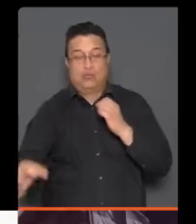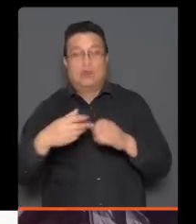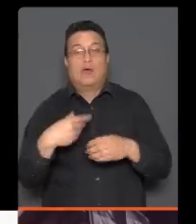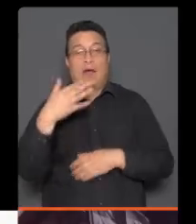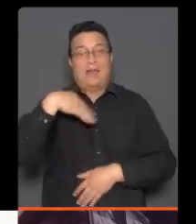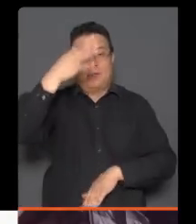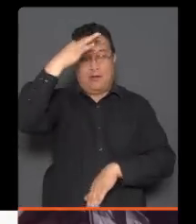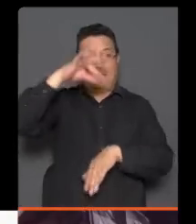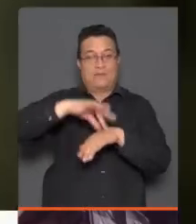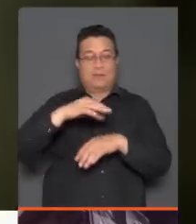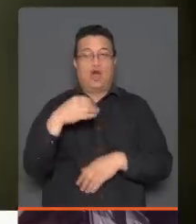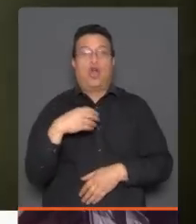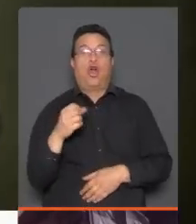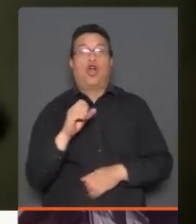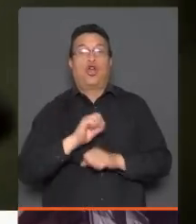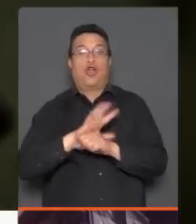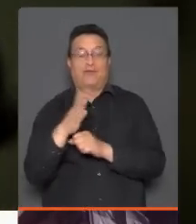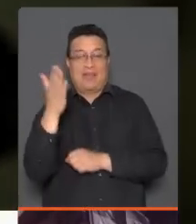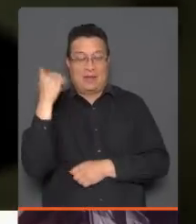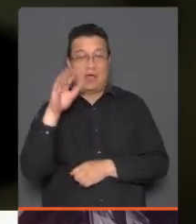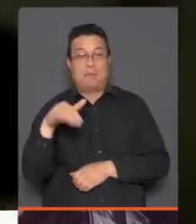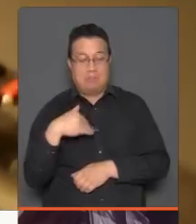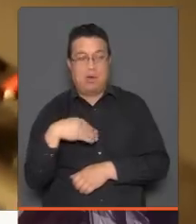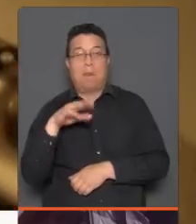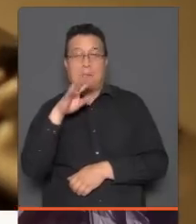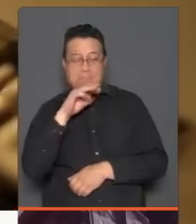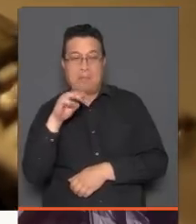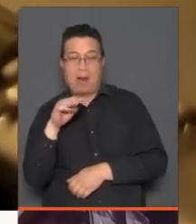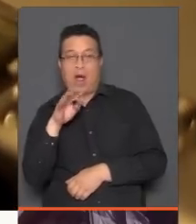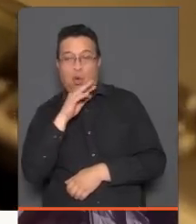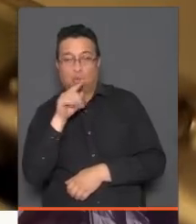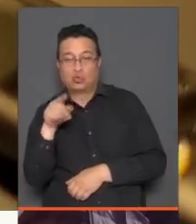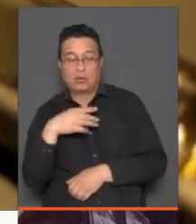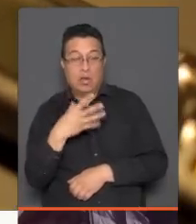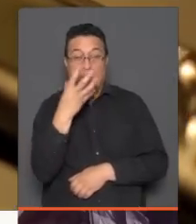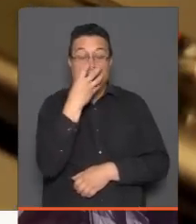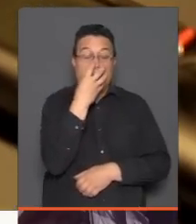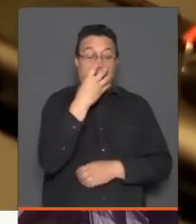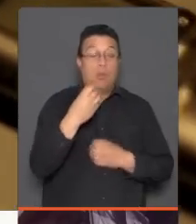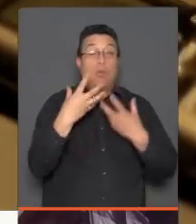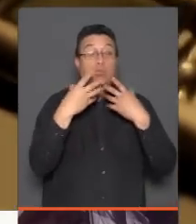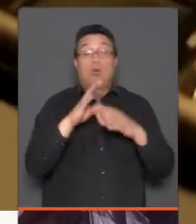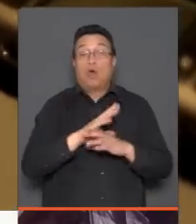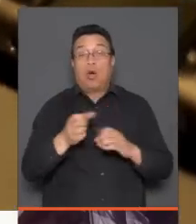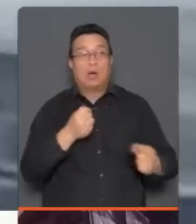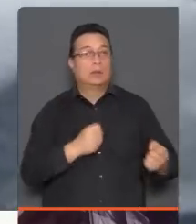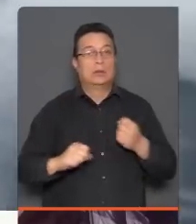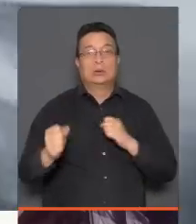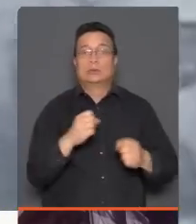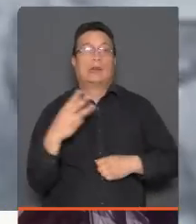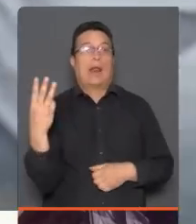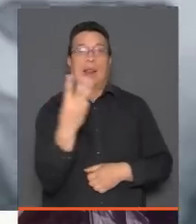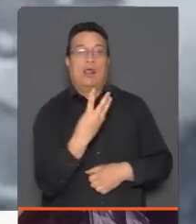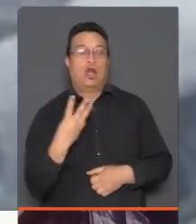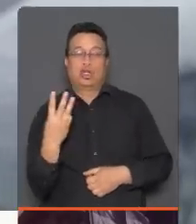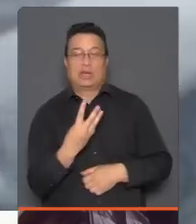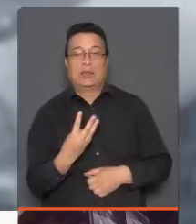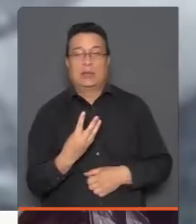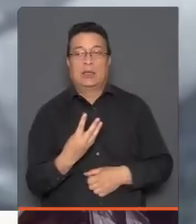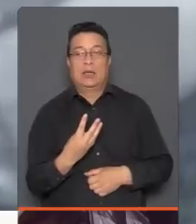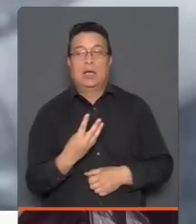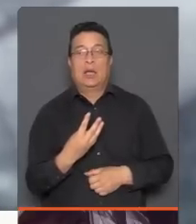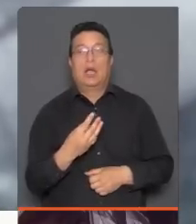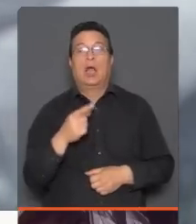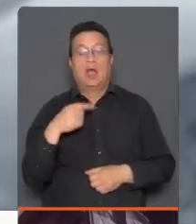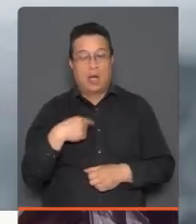enfermo de COVID, el cual también utiliza mi madre. Al observar que no reaccionaba, empezamos a desesperarnos los 3. Simplemente soplaron